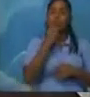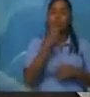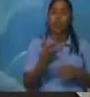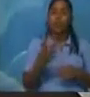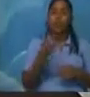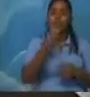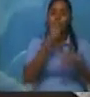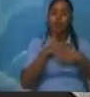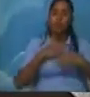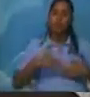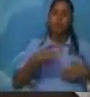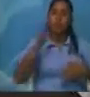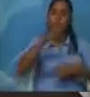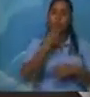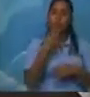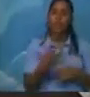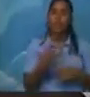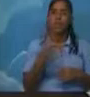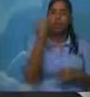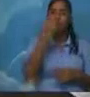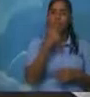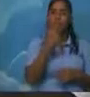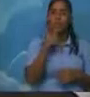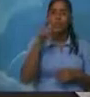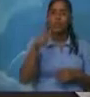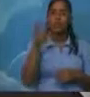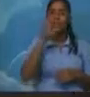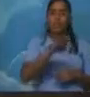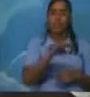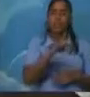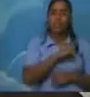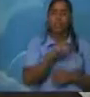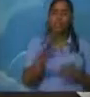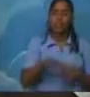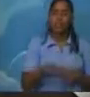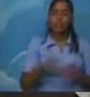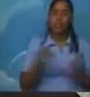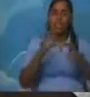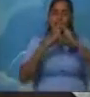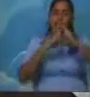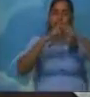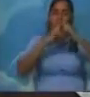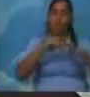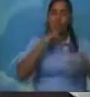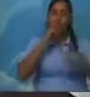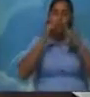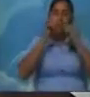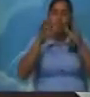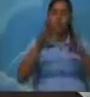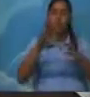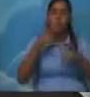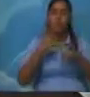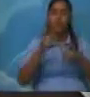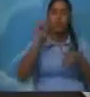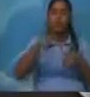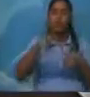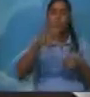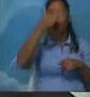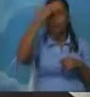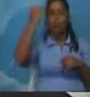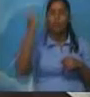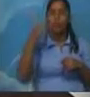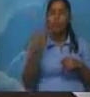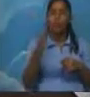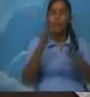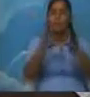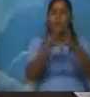eh Son muy hermosos eh eh hoy estar de repente como estamos en honra en una bendición pero nunca olvidemos que es